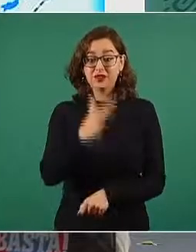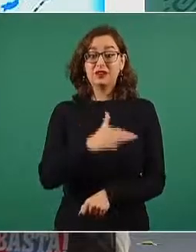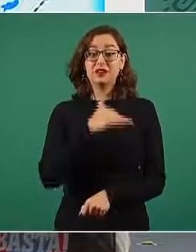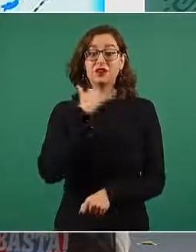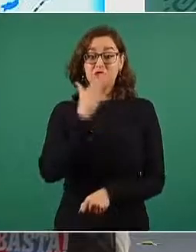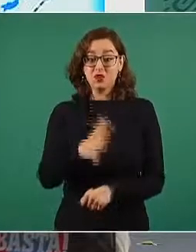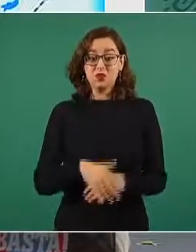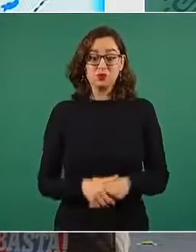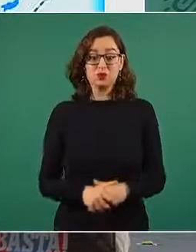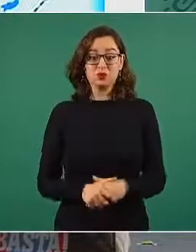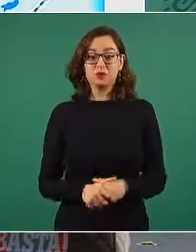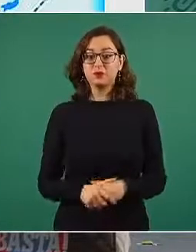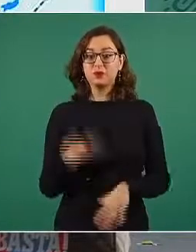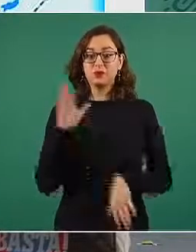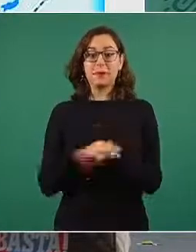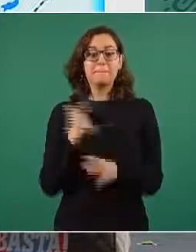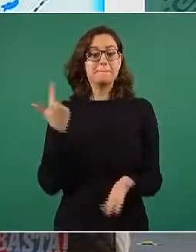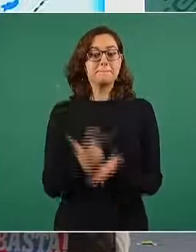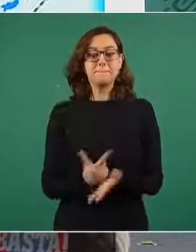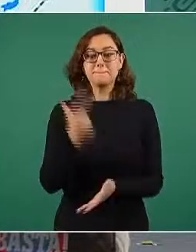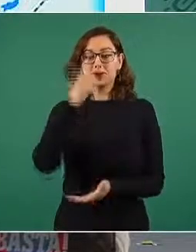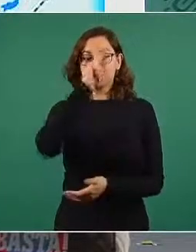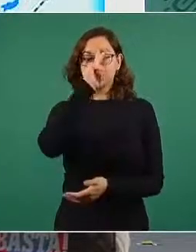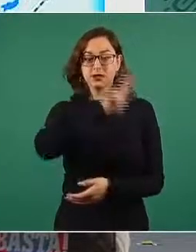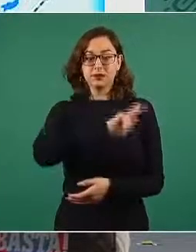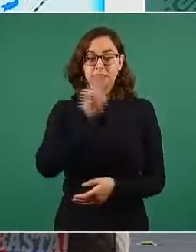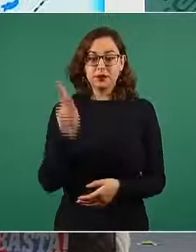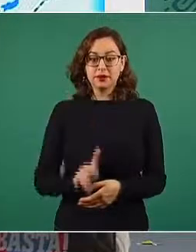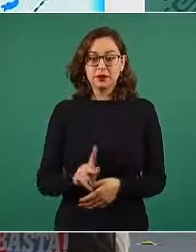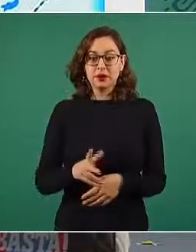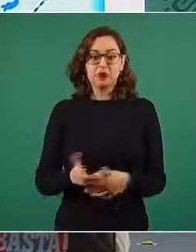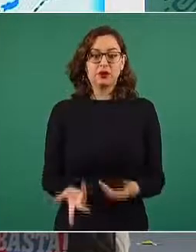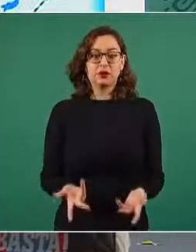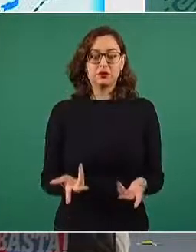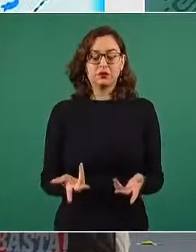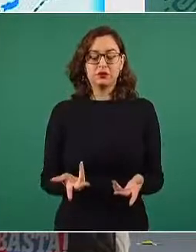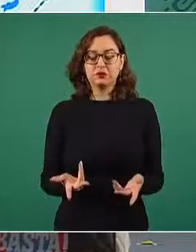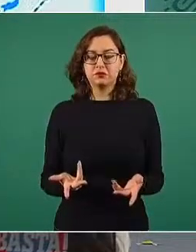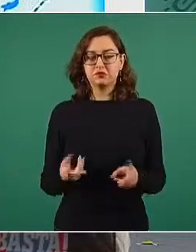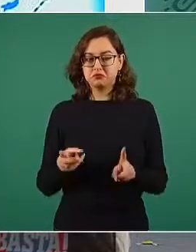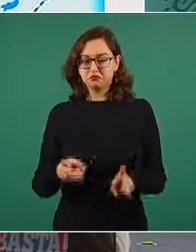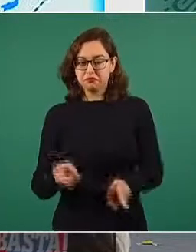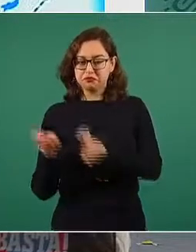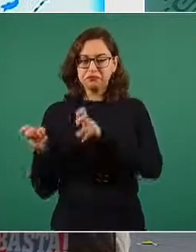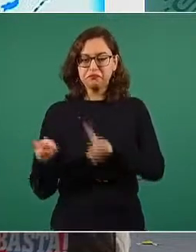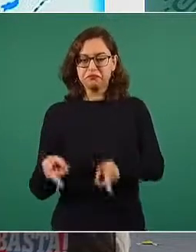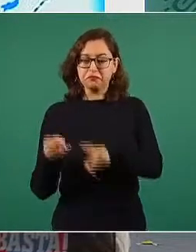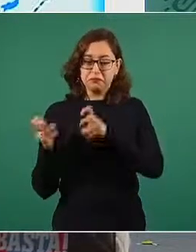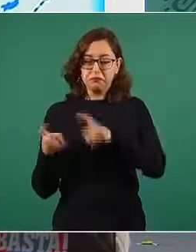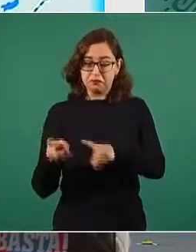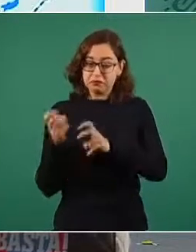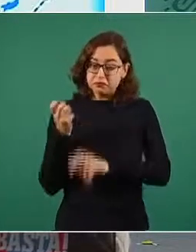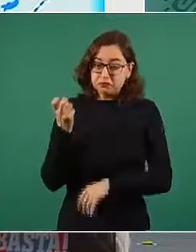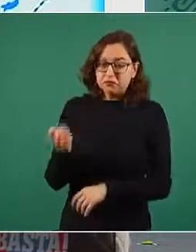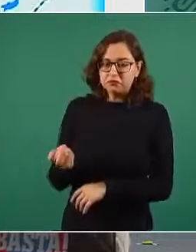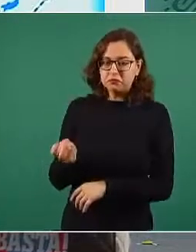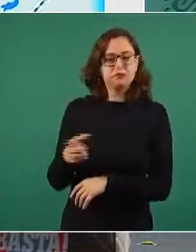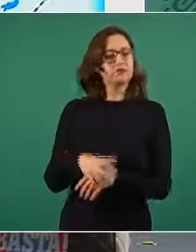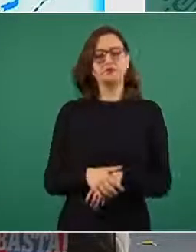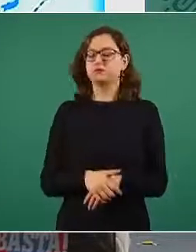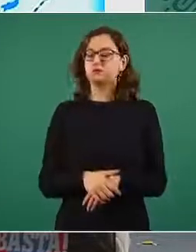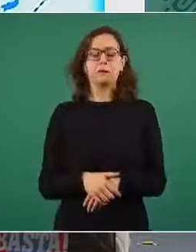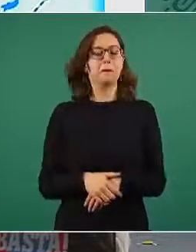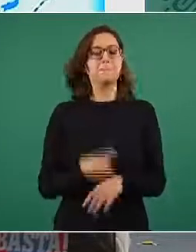Lo más grave no es que existan saqueadores, lo más grave es